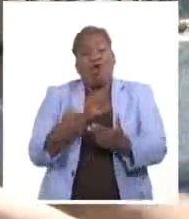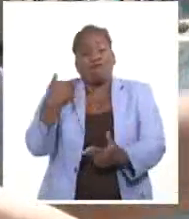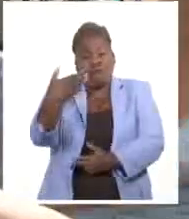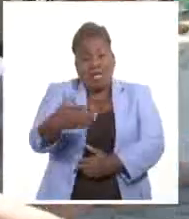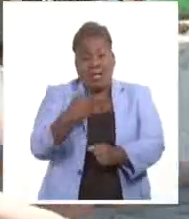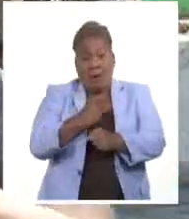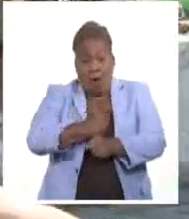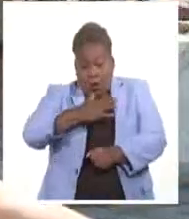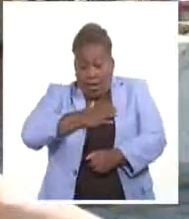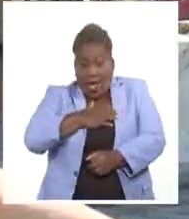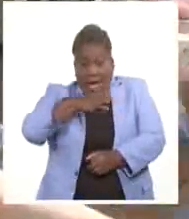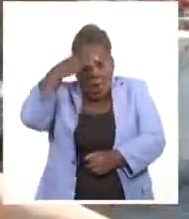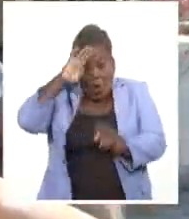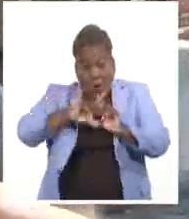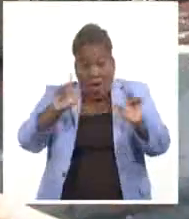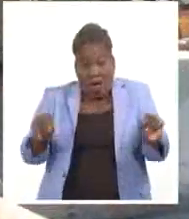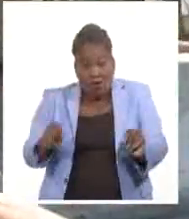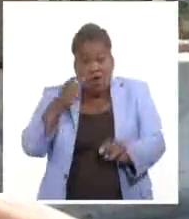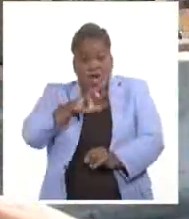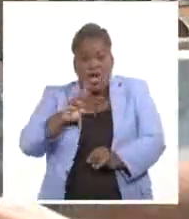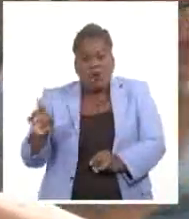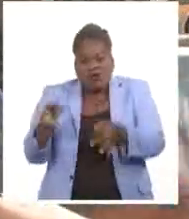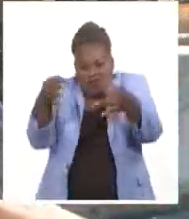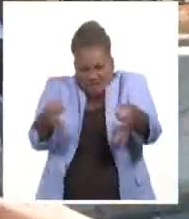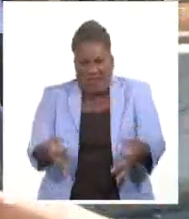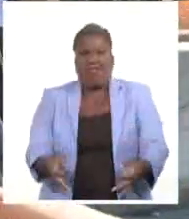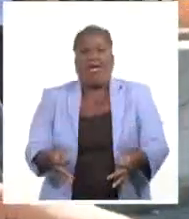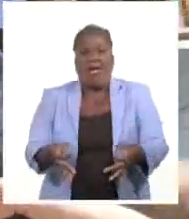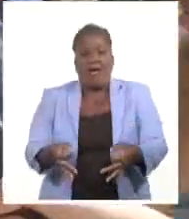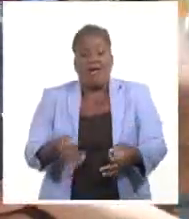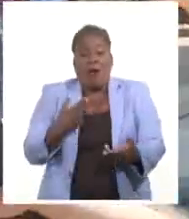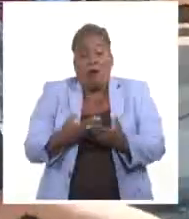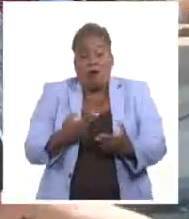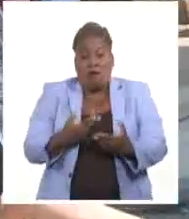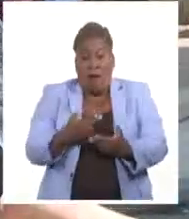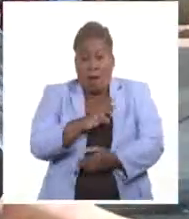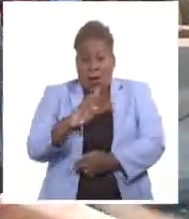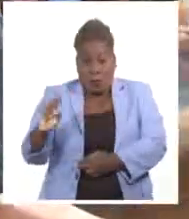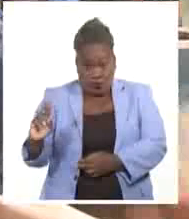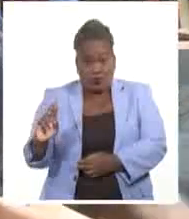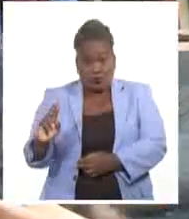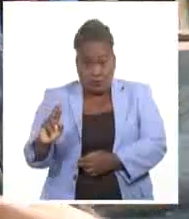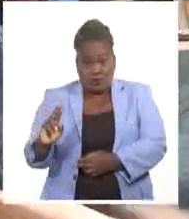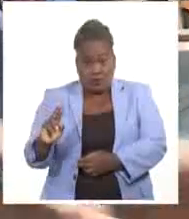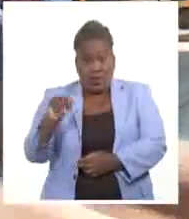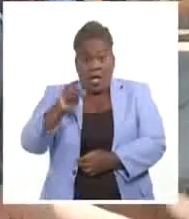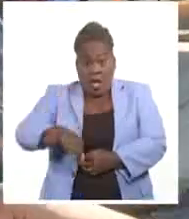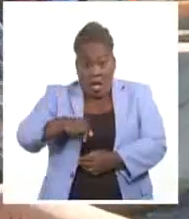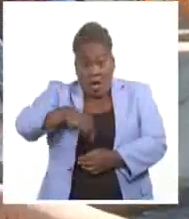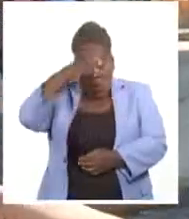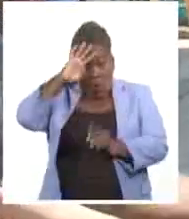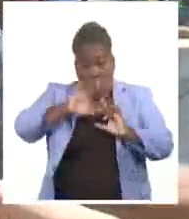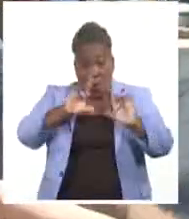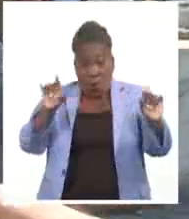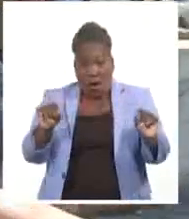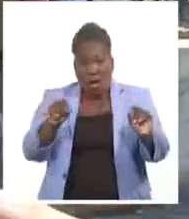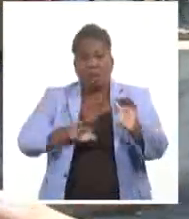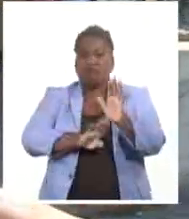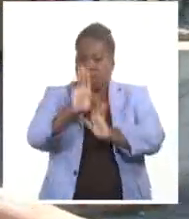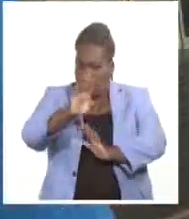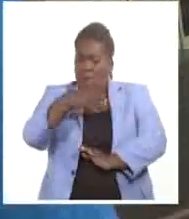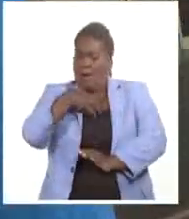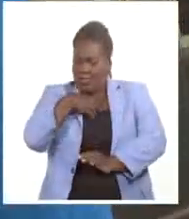trabajadores, los de verdad, los revolucionarios, los que creemos en la revolución y queremos las cosas justas, este país tiene que tener avance y va a tener